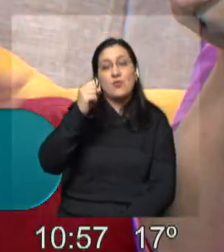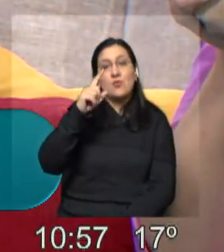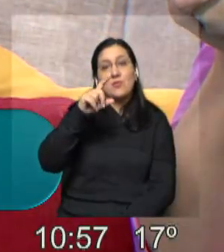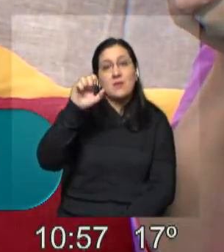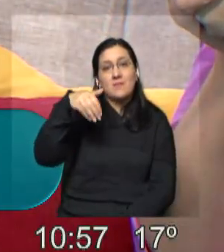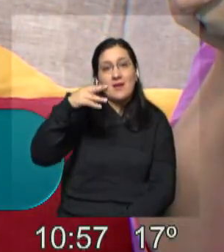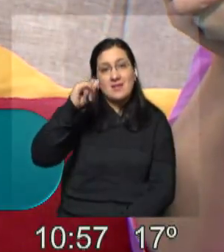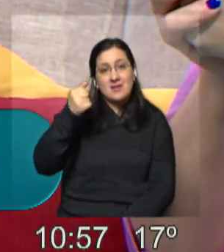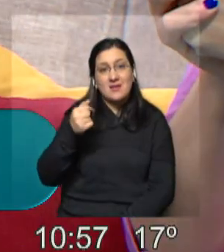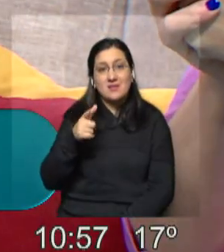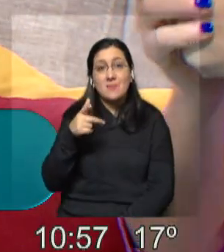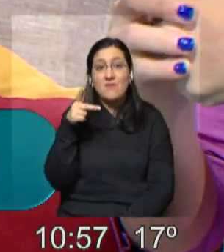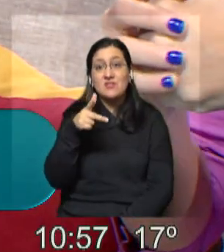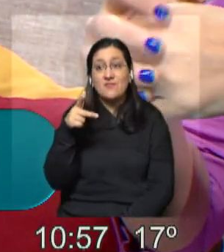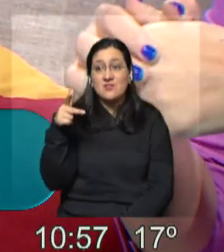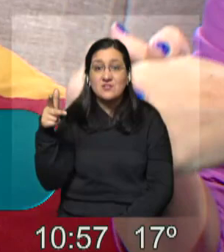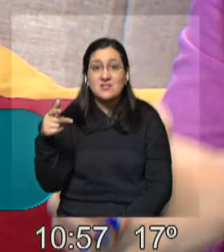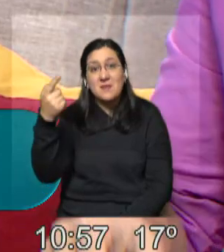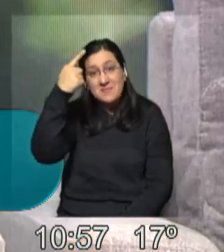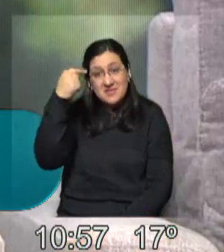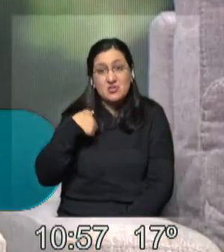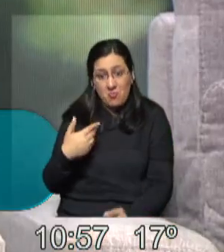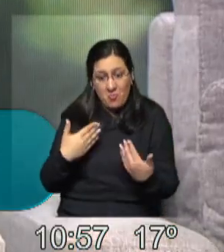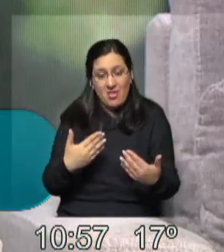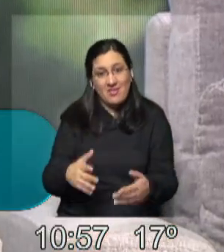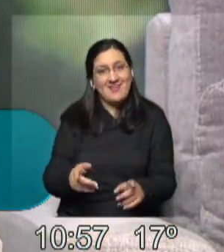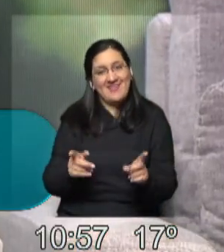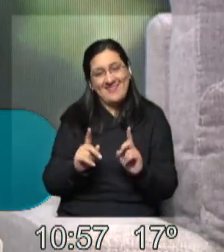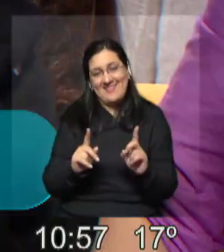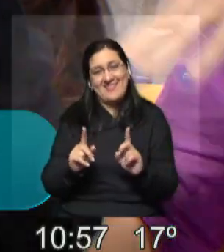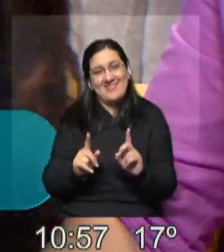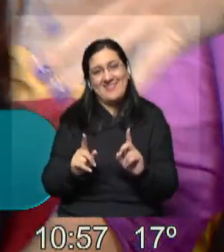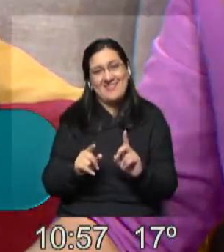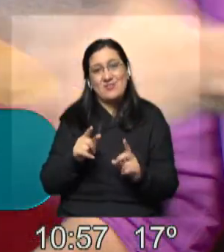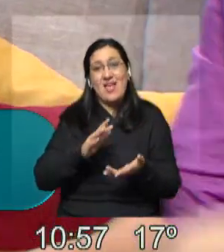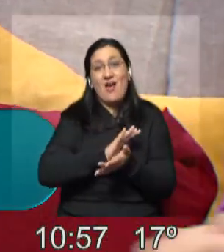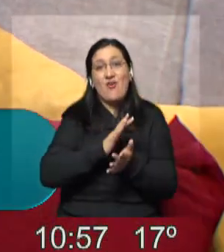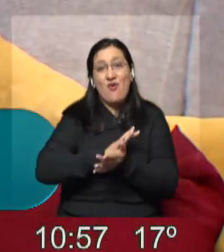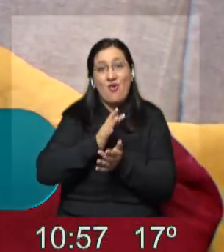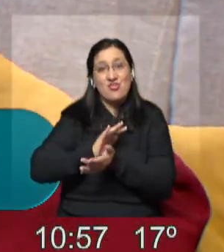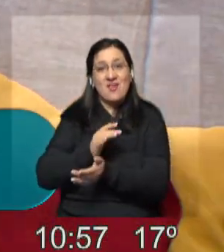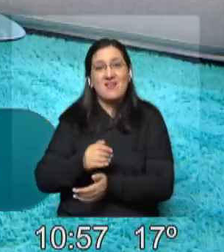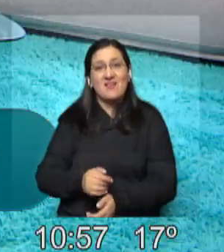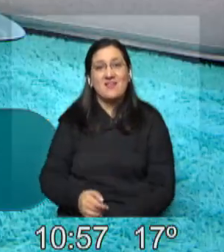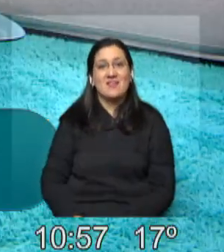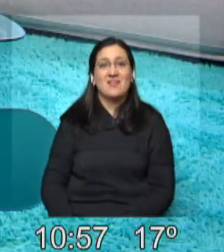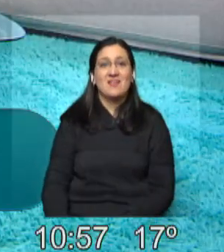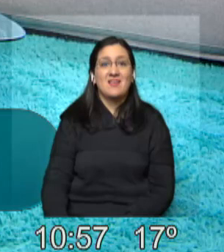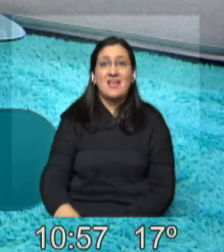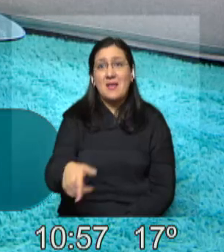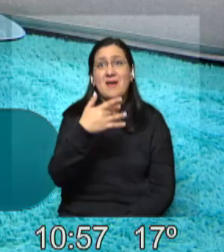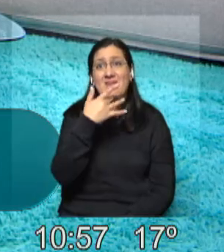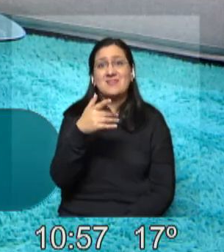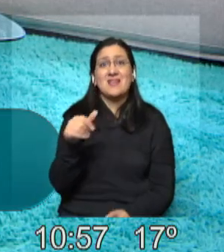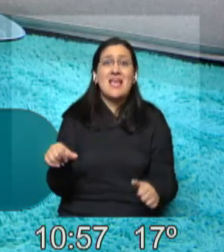estaba acostumbrada a poner fecha tras fecha. No, piensa que uno puede. Sí. No. Usted agote que ponga. No todas las salas lo permiten. ¿Qué hace